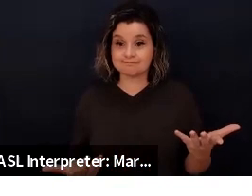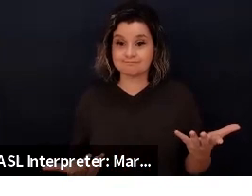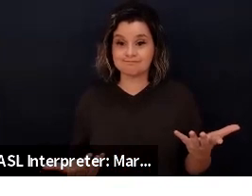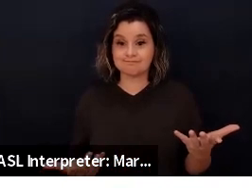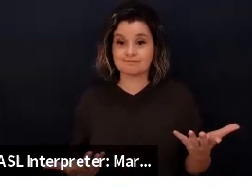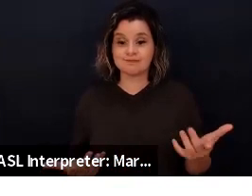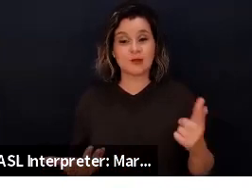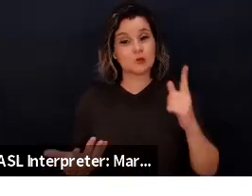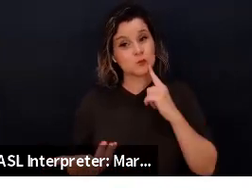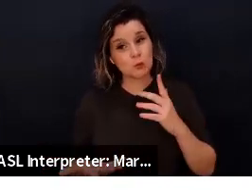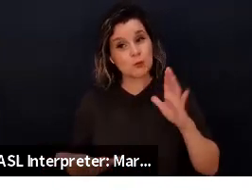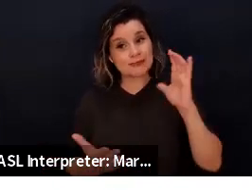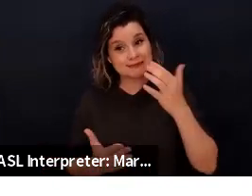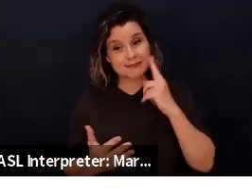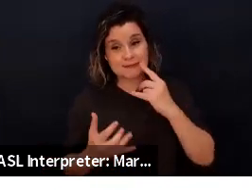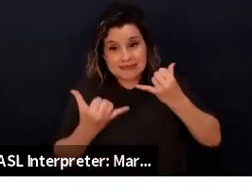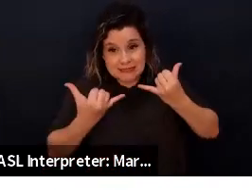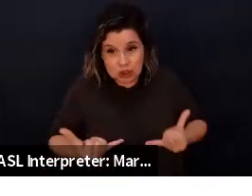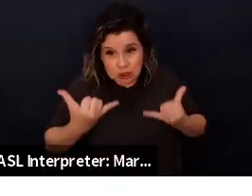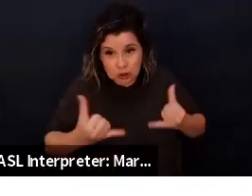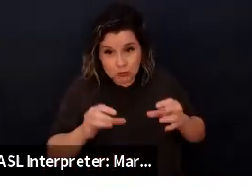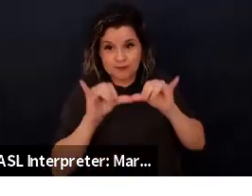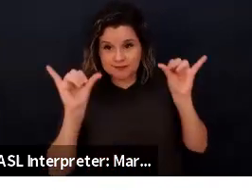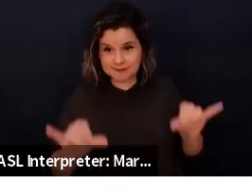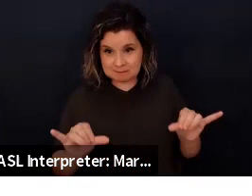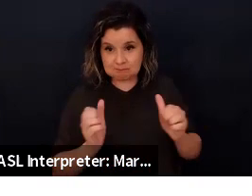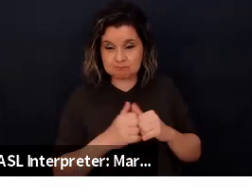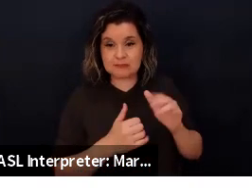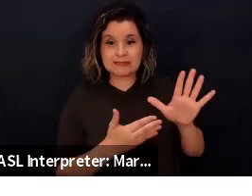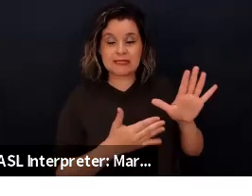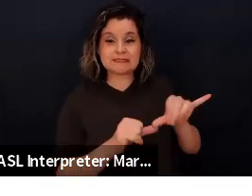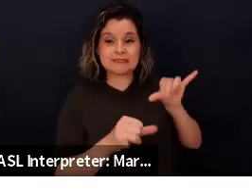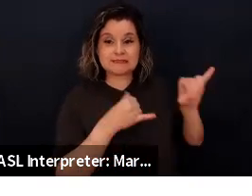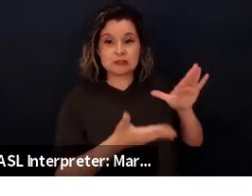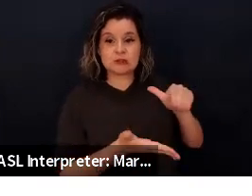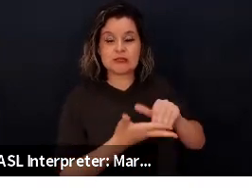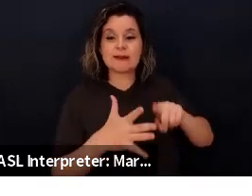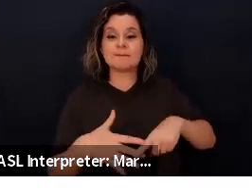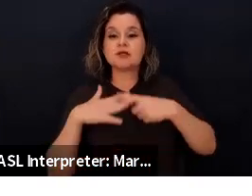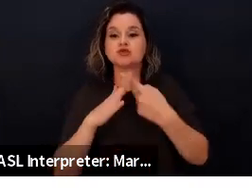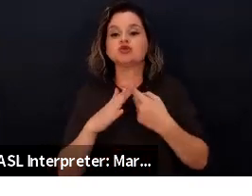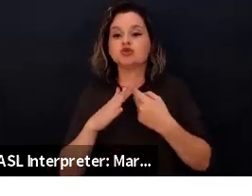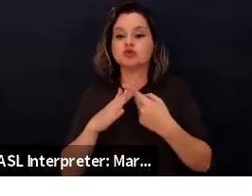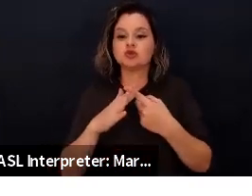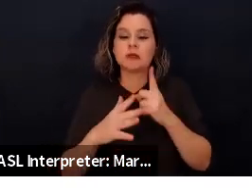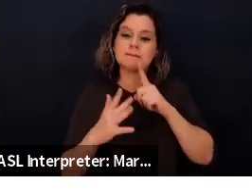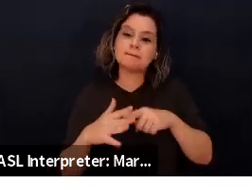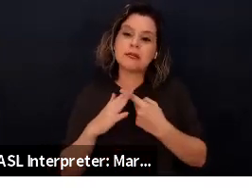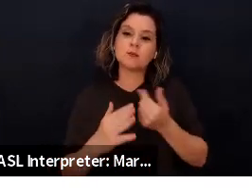surge que el sistema moderno de detención de inmigración empezó al comienzo